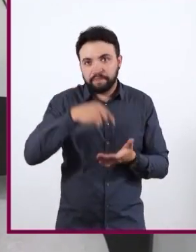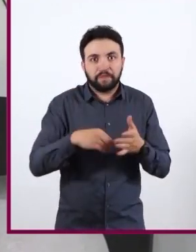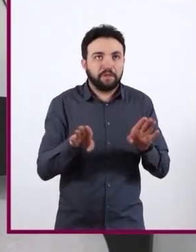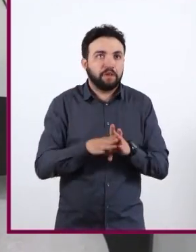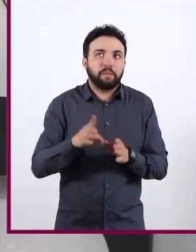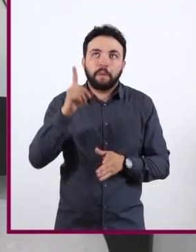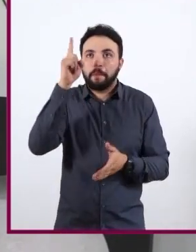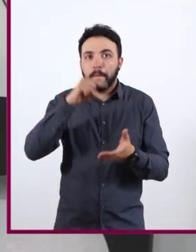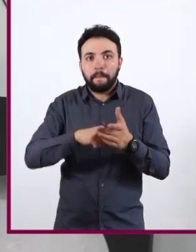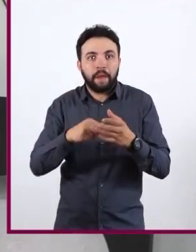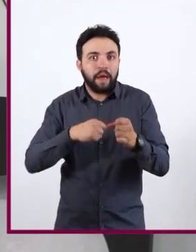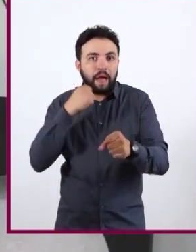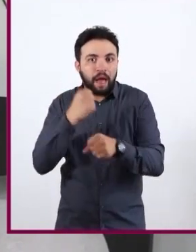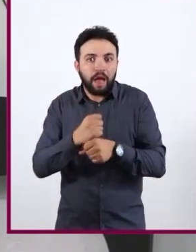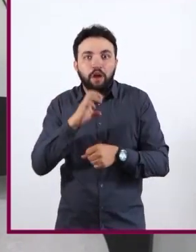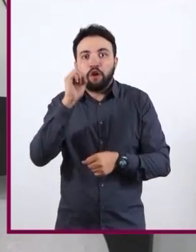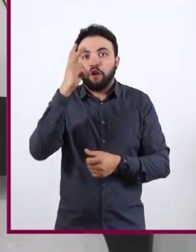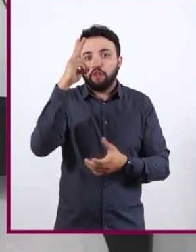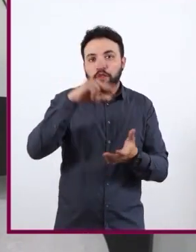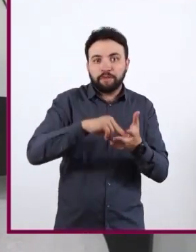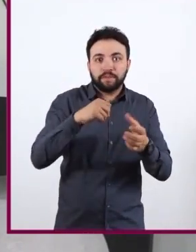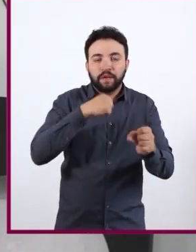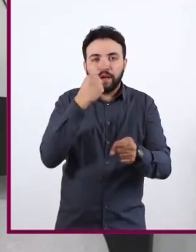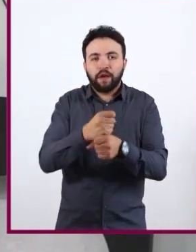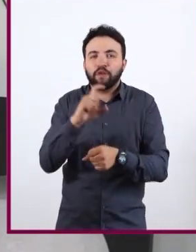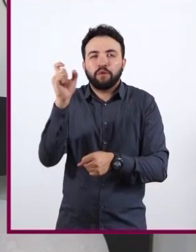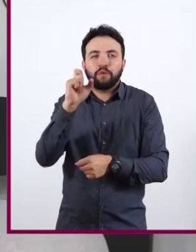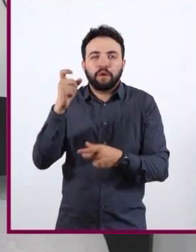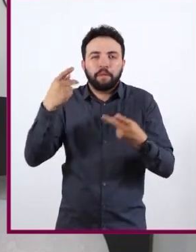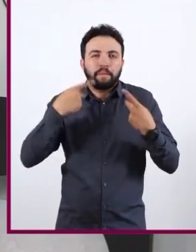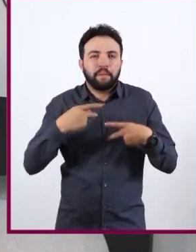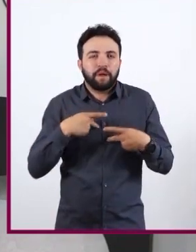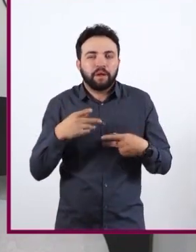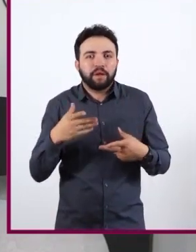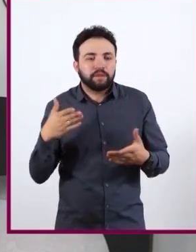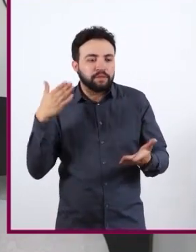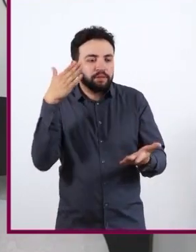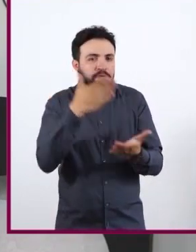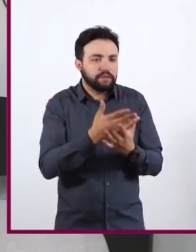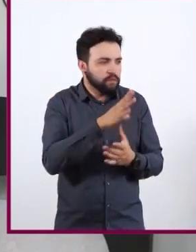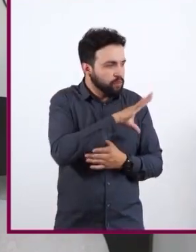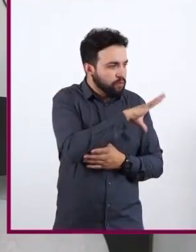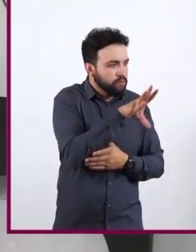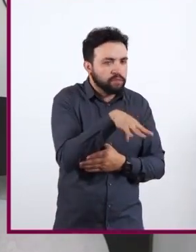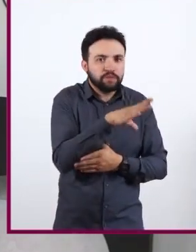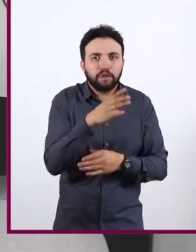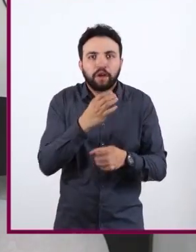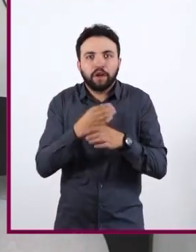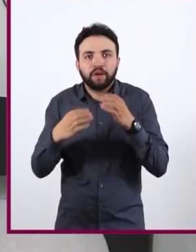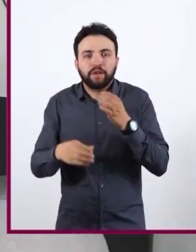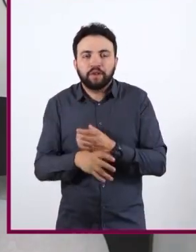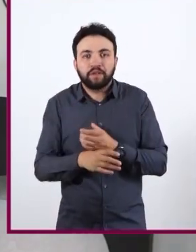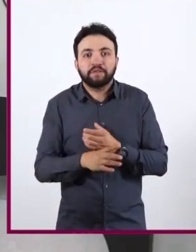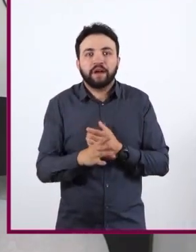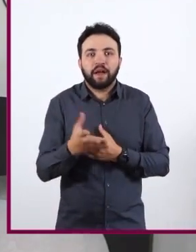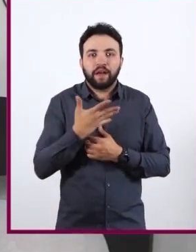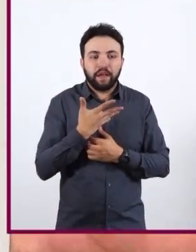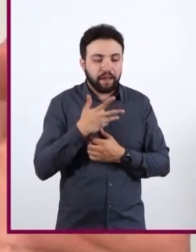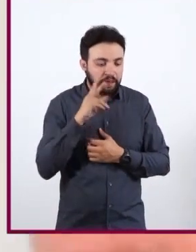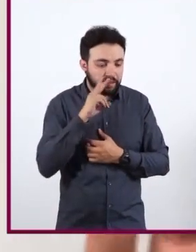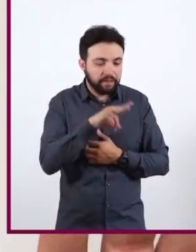o en 2000, ¿no? Cuando hagan una exploración de los hombres que pasaron por este mundo, ya va a estar muy